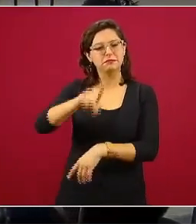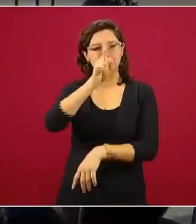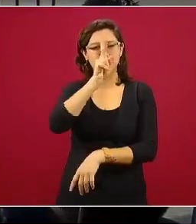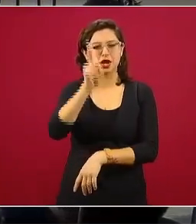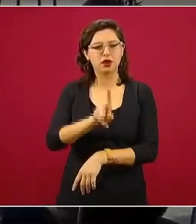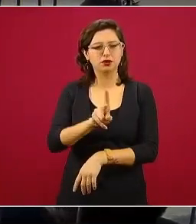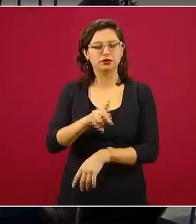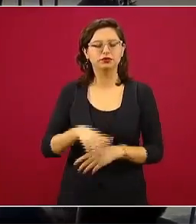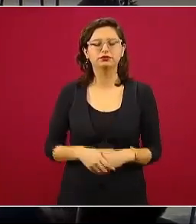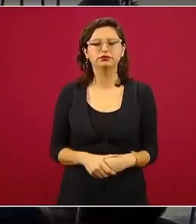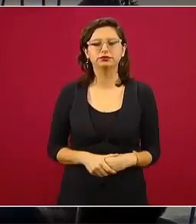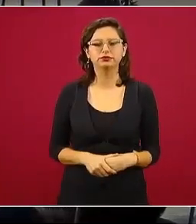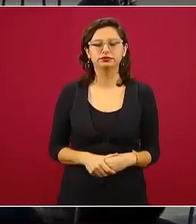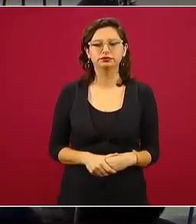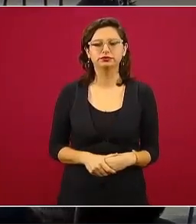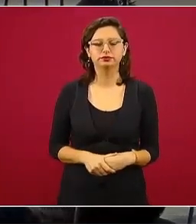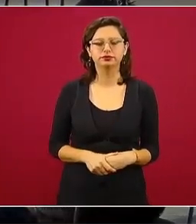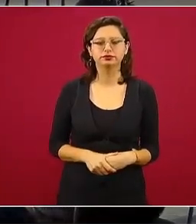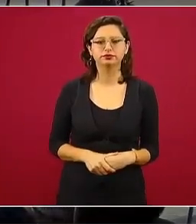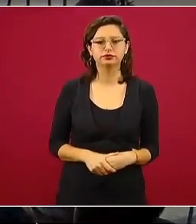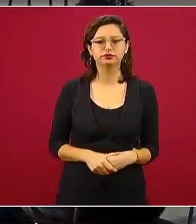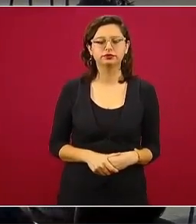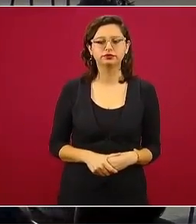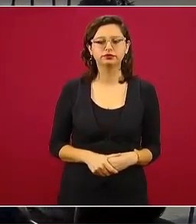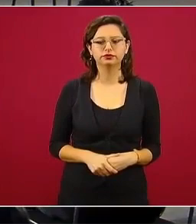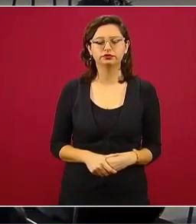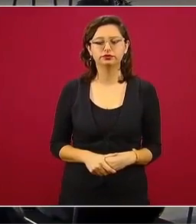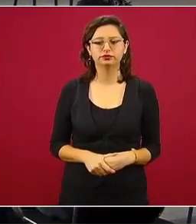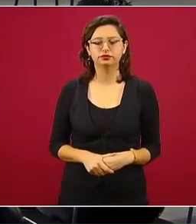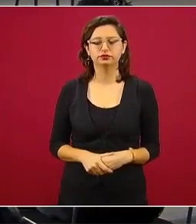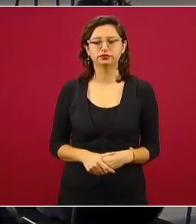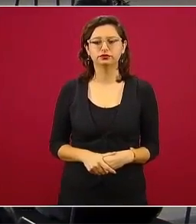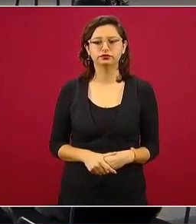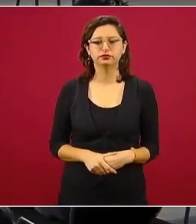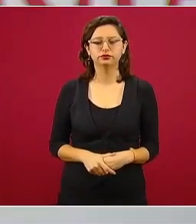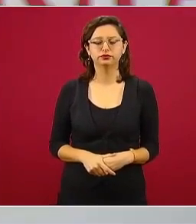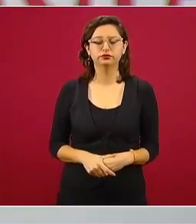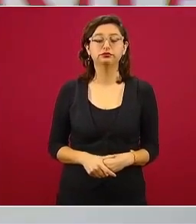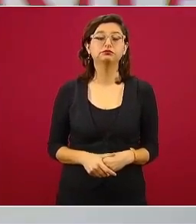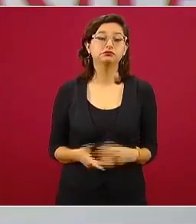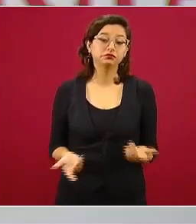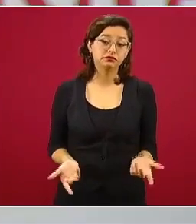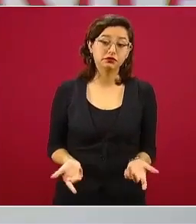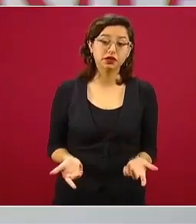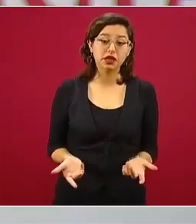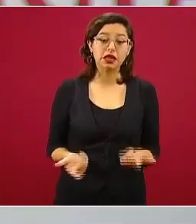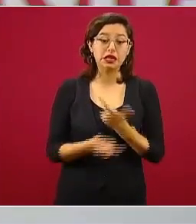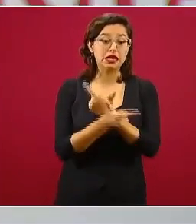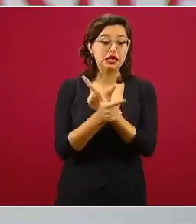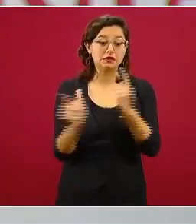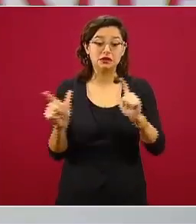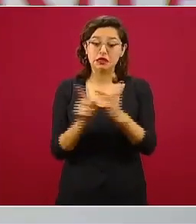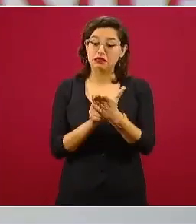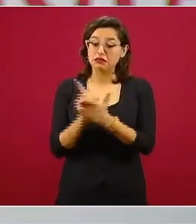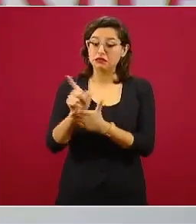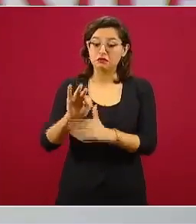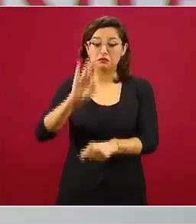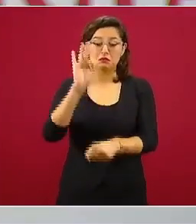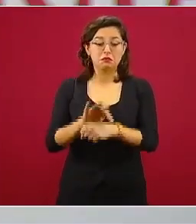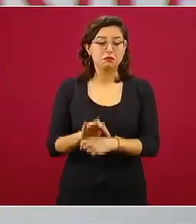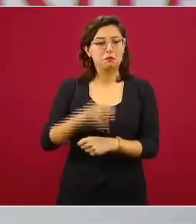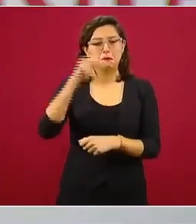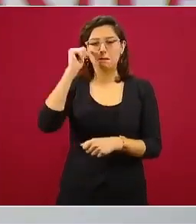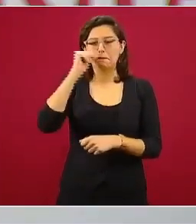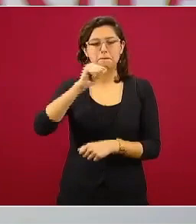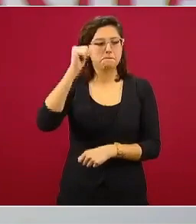Y el que nosotros defendamos la causa de las libertades, los derechos, como tú lo estás señalando, ha sido nuestra posición histórica, pero ahora más